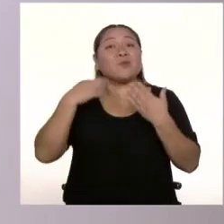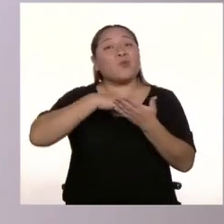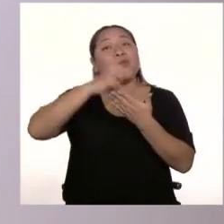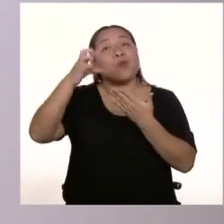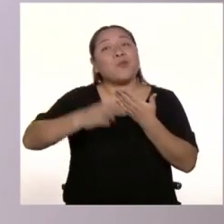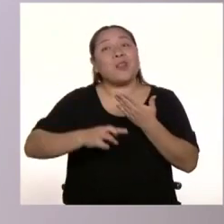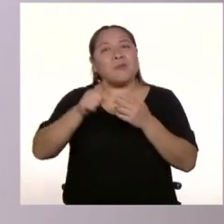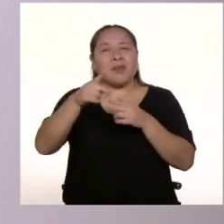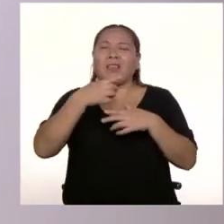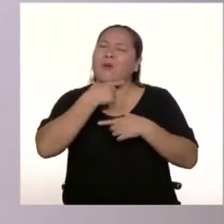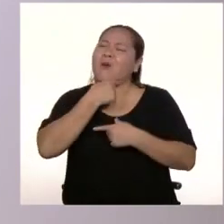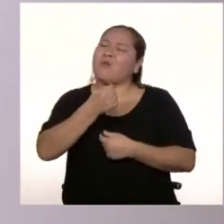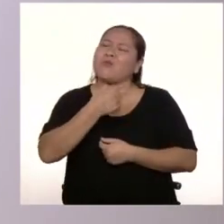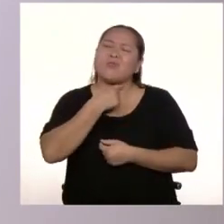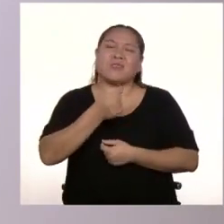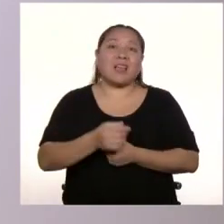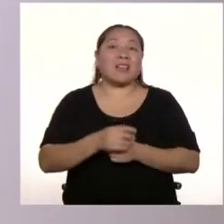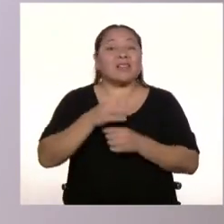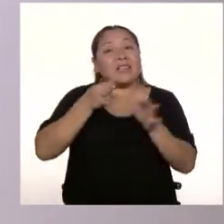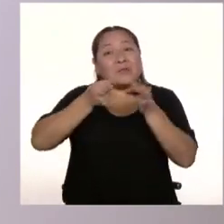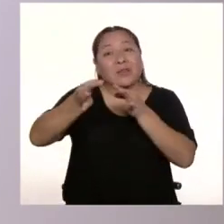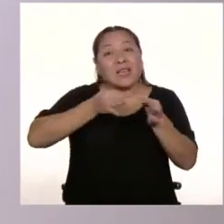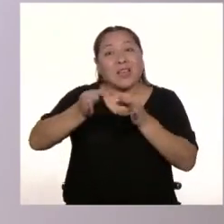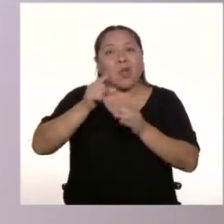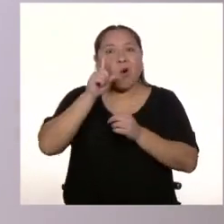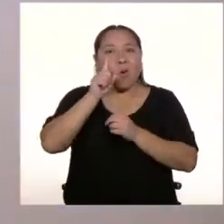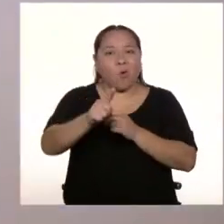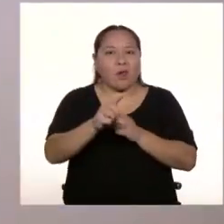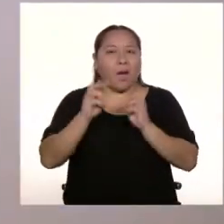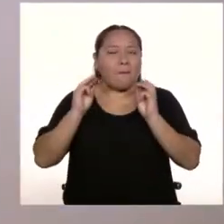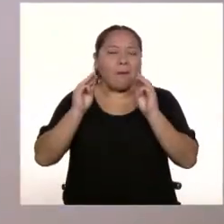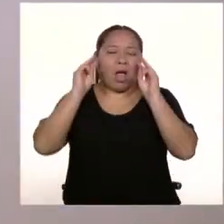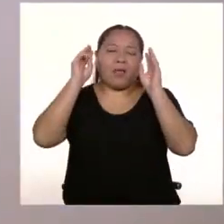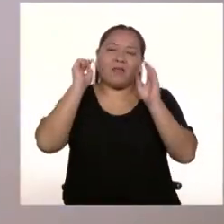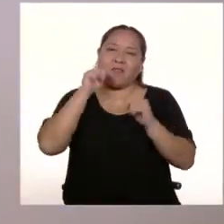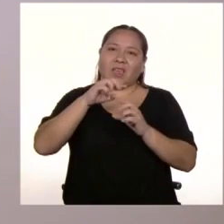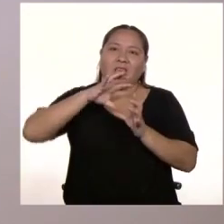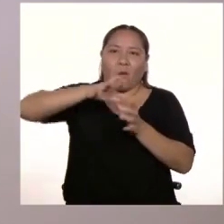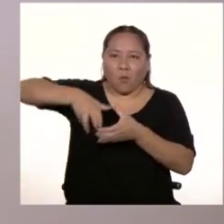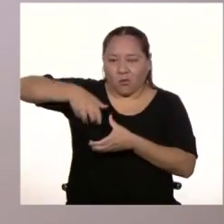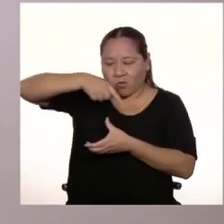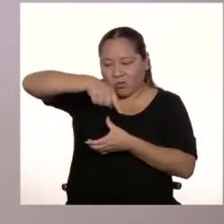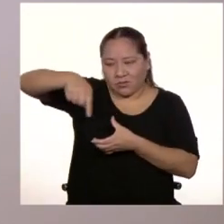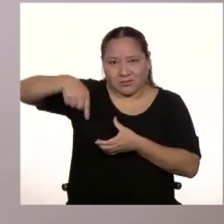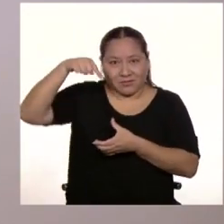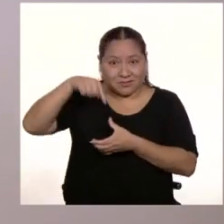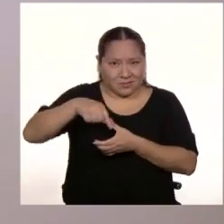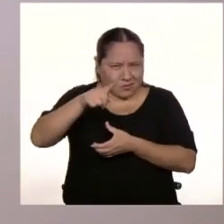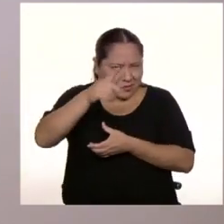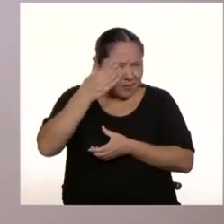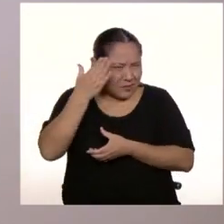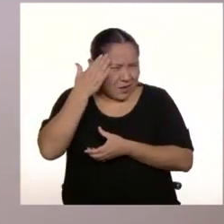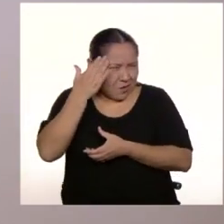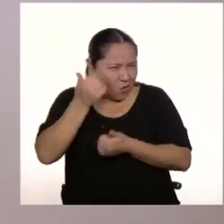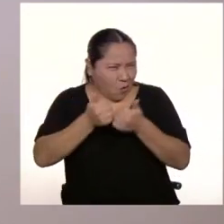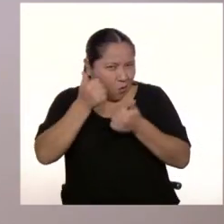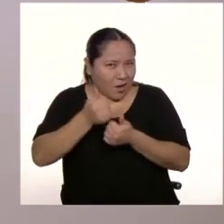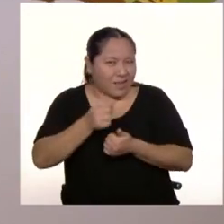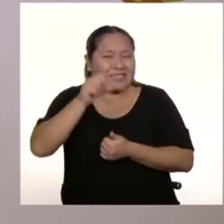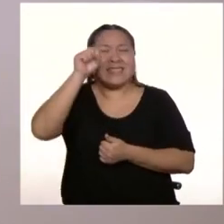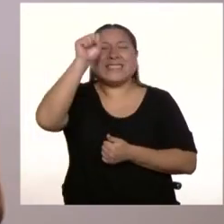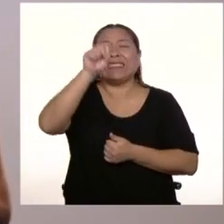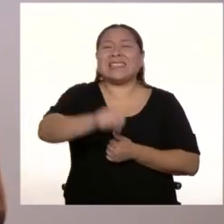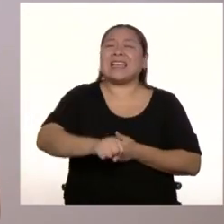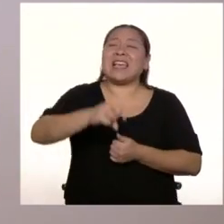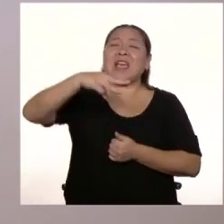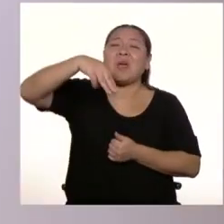que te va a encantar, porque hablaremos de una de las maravillas del mundo. ¿Sabes de cuál estamos hablando? ¡Sí!